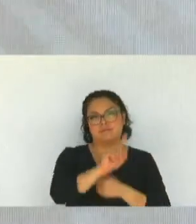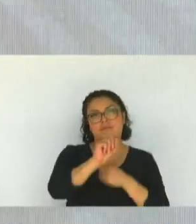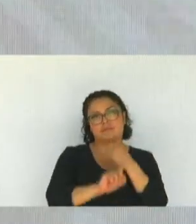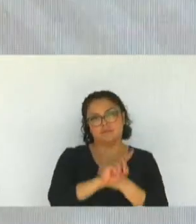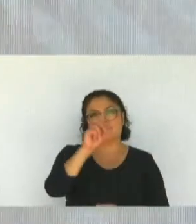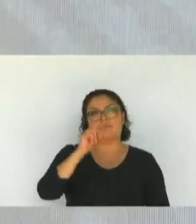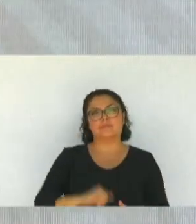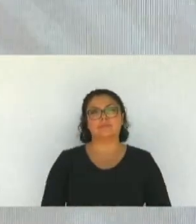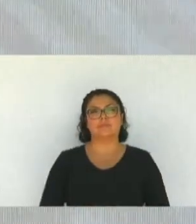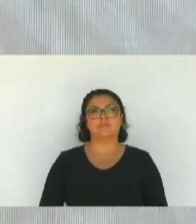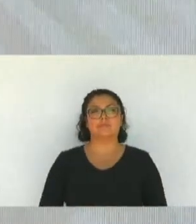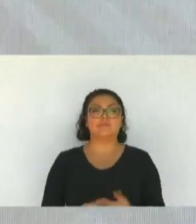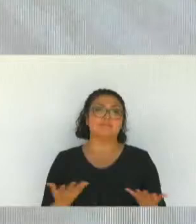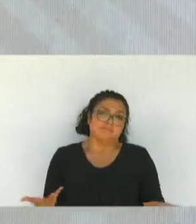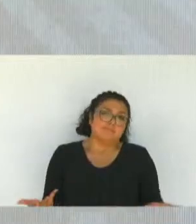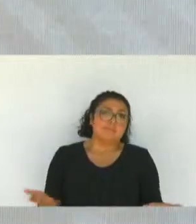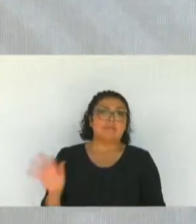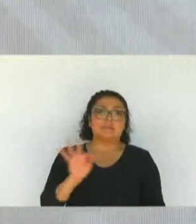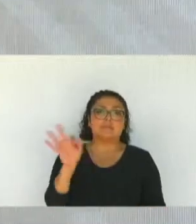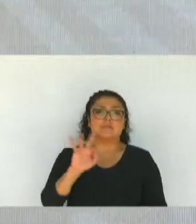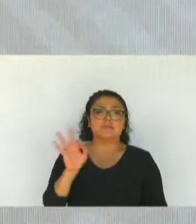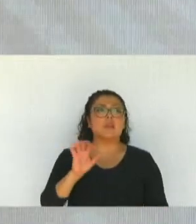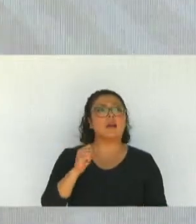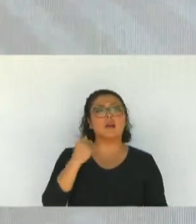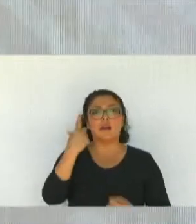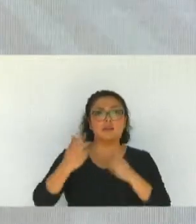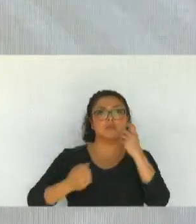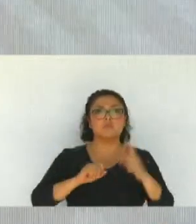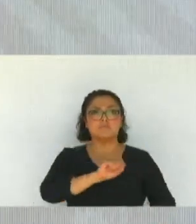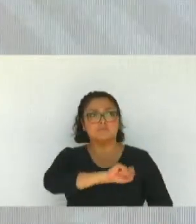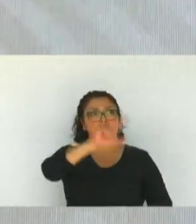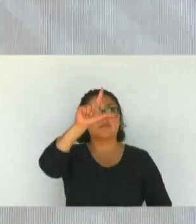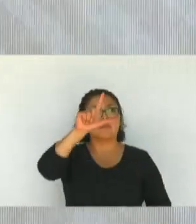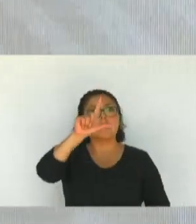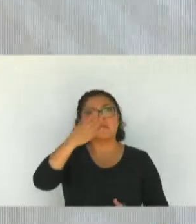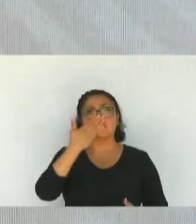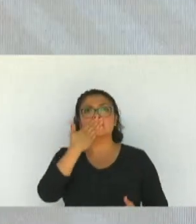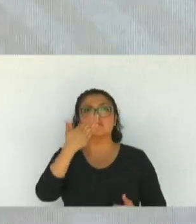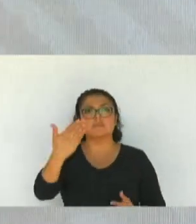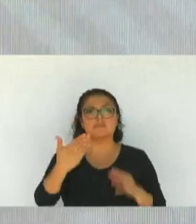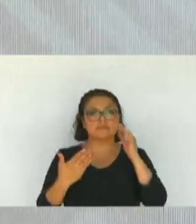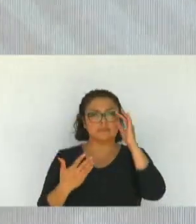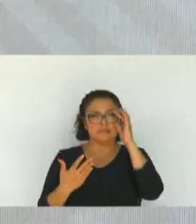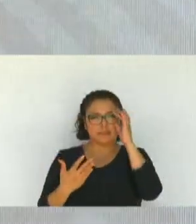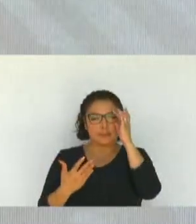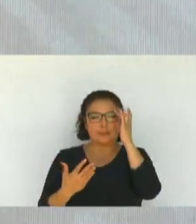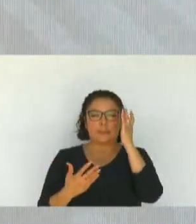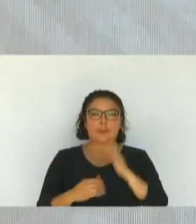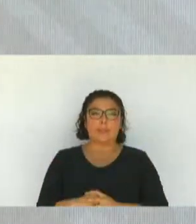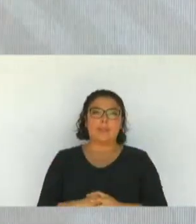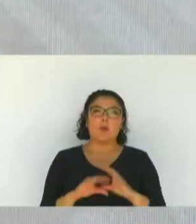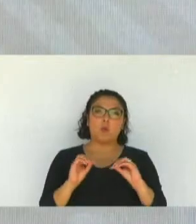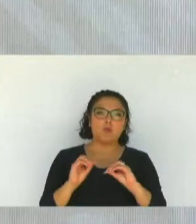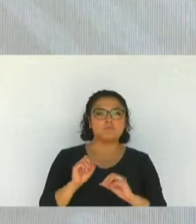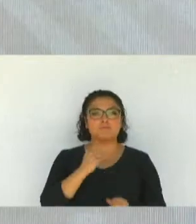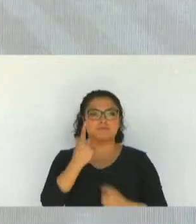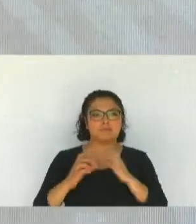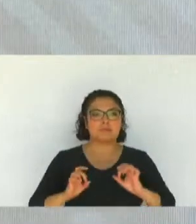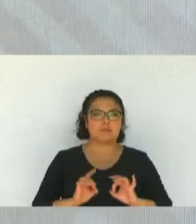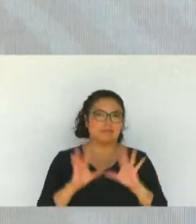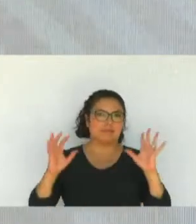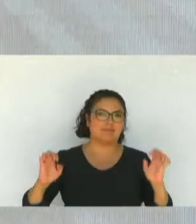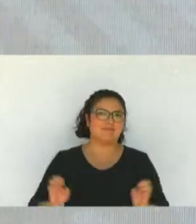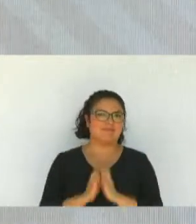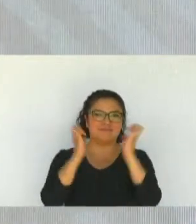esos episodios heroicos que vivimos, ni tampoco olvidaremos esos momentos críticos que dejaron grandes enseñanzas.